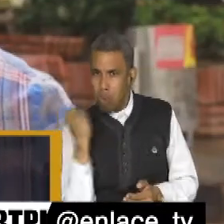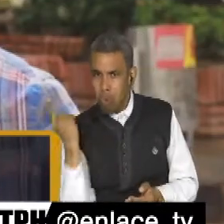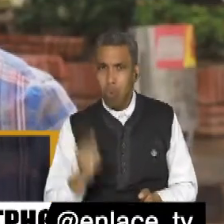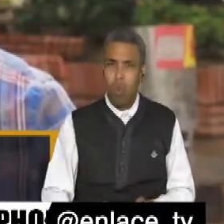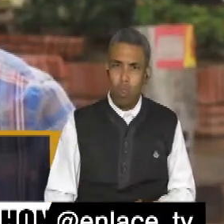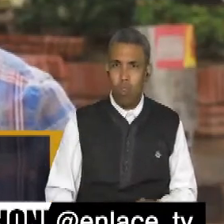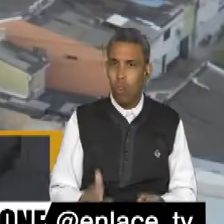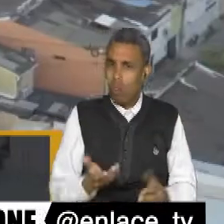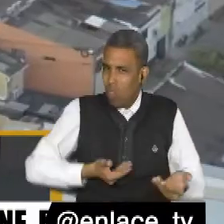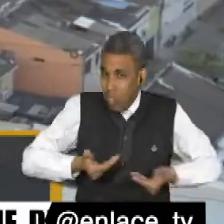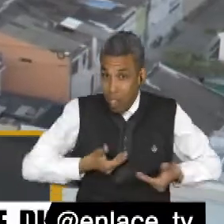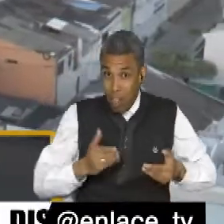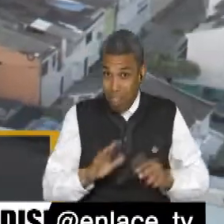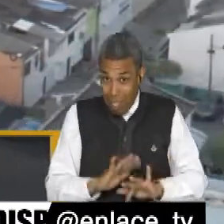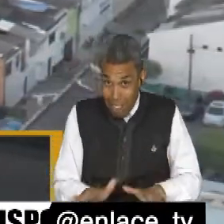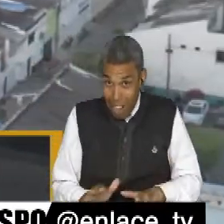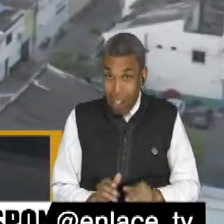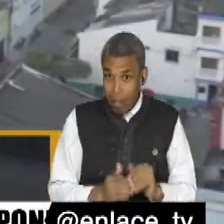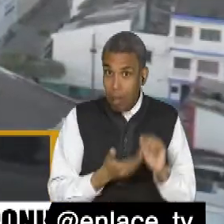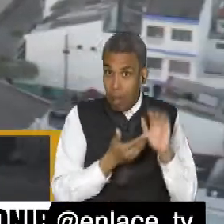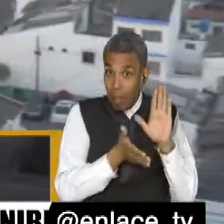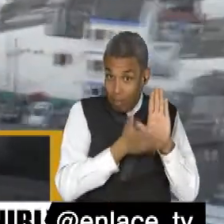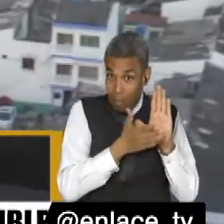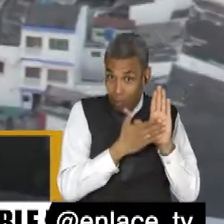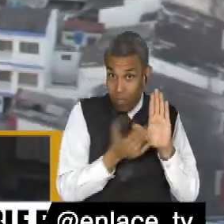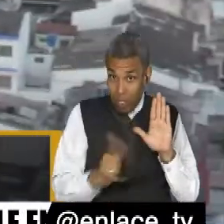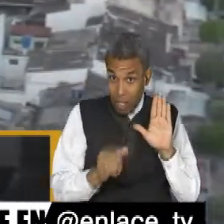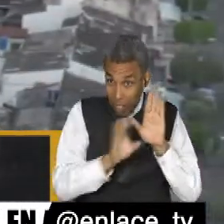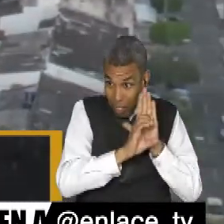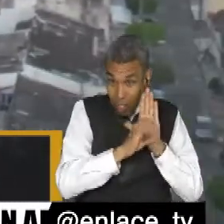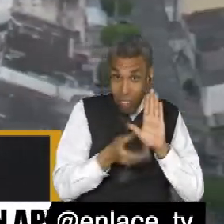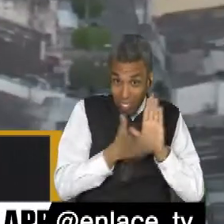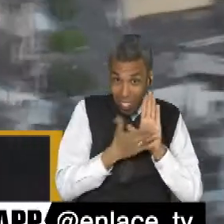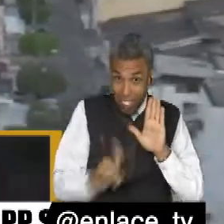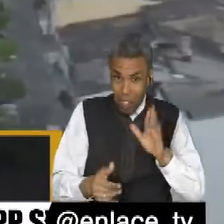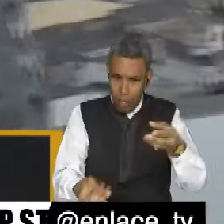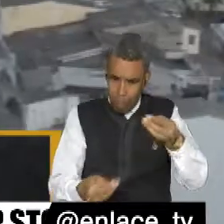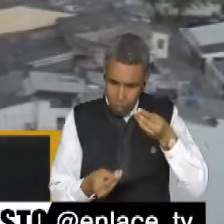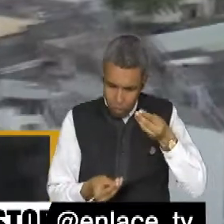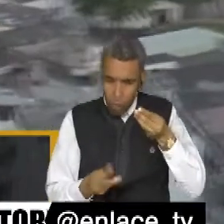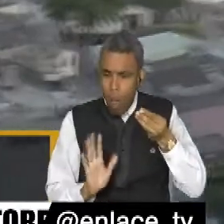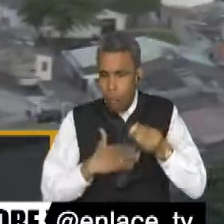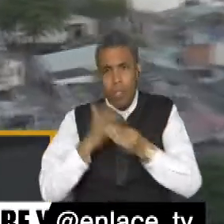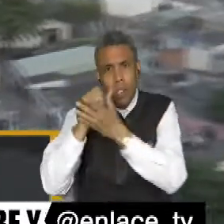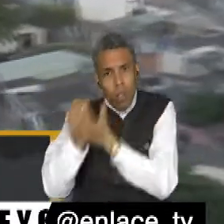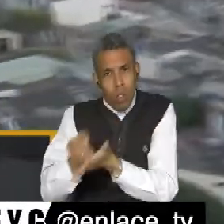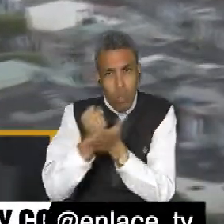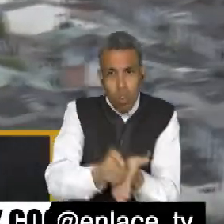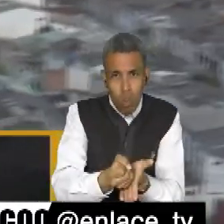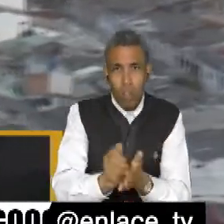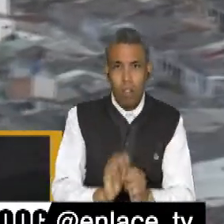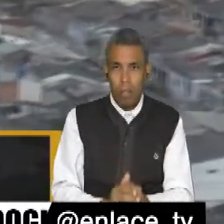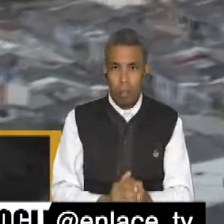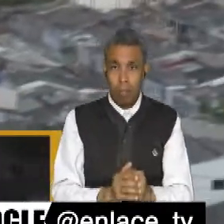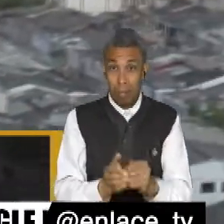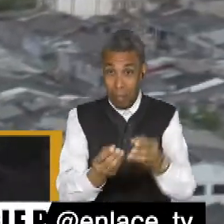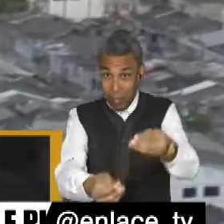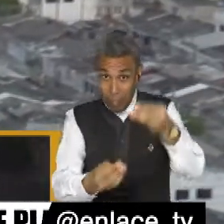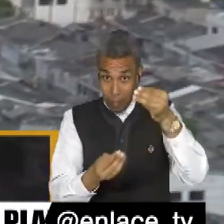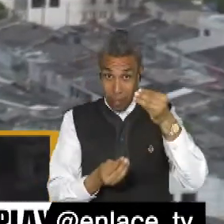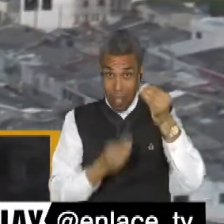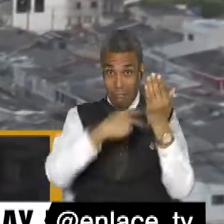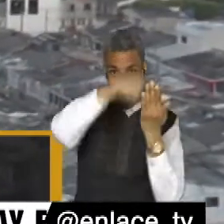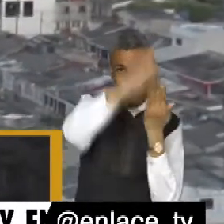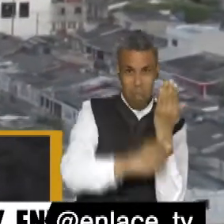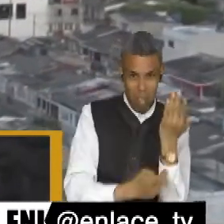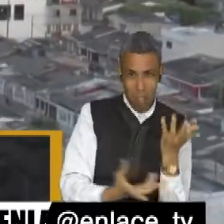esté conformado legalmente. Una vez recibidas las propuestas, un equipo profesional de la administración municipal realizará visitas a las unidades de negocio con